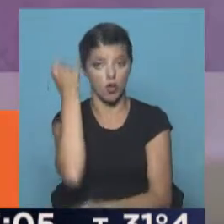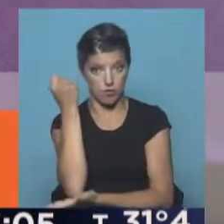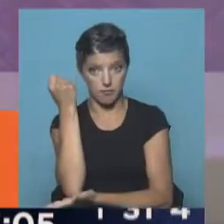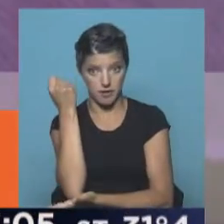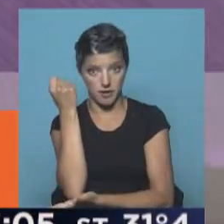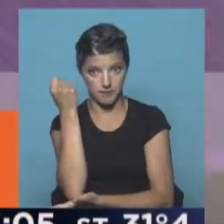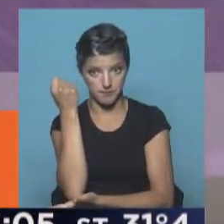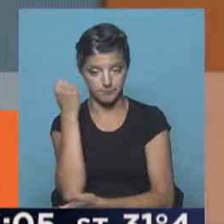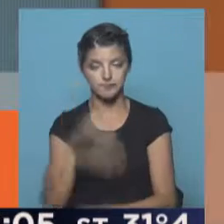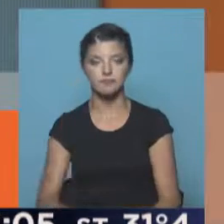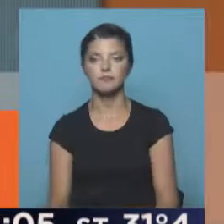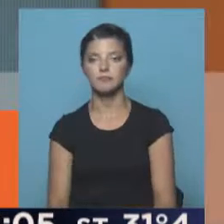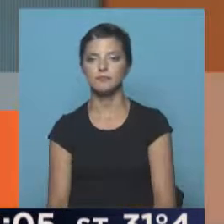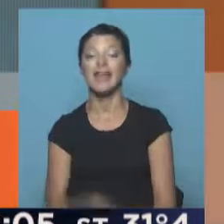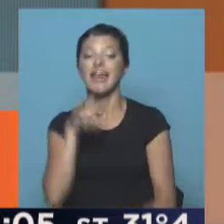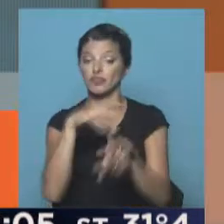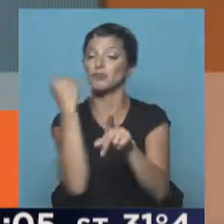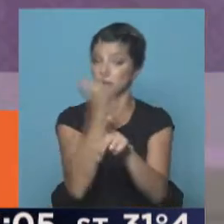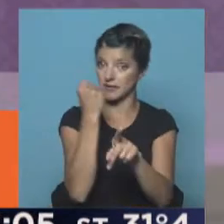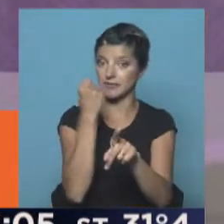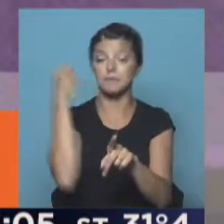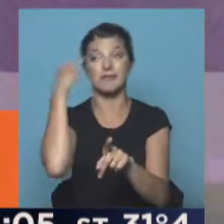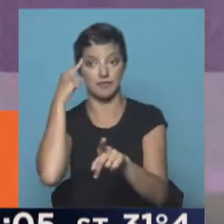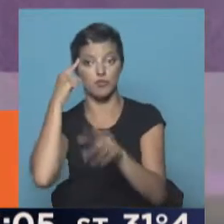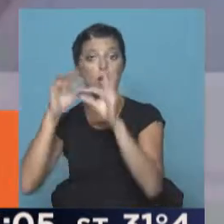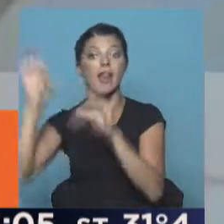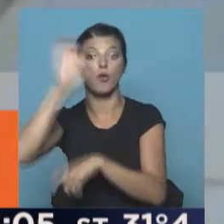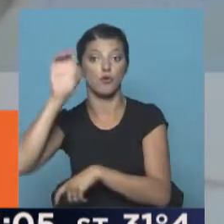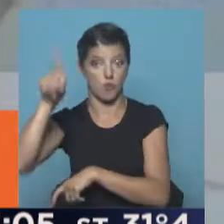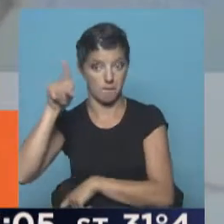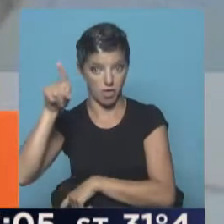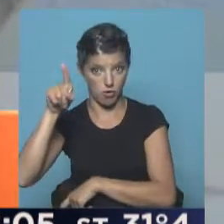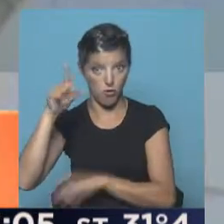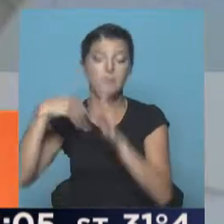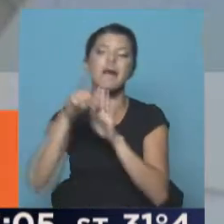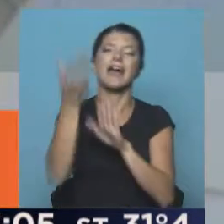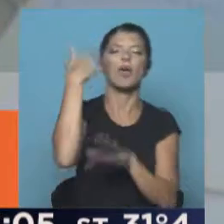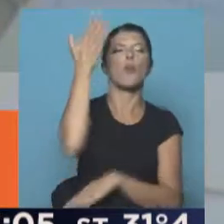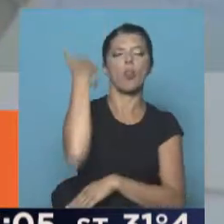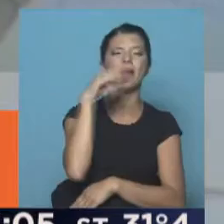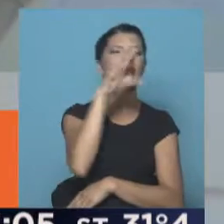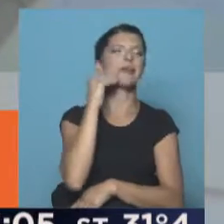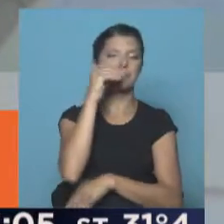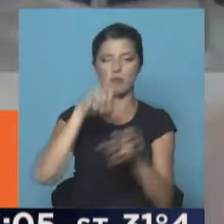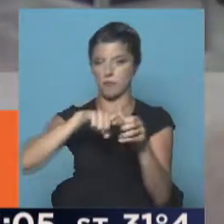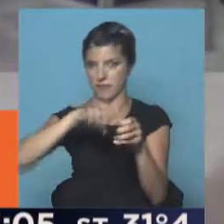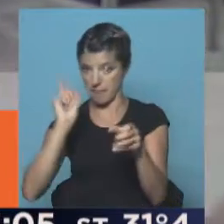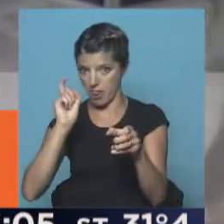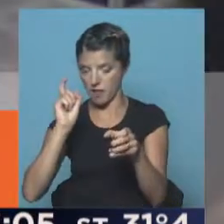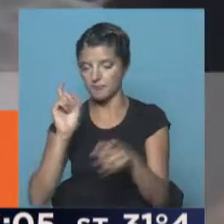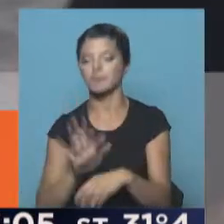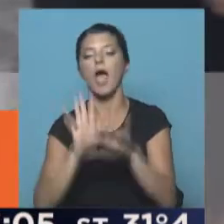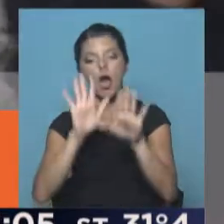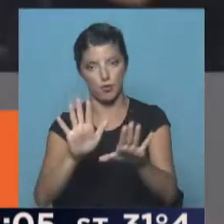en Italia es mucho más decisivo para la Unión Europea de lo que fue el Brexit. Por el otro lado, hay que decir